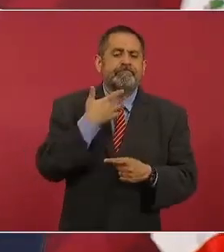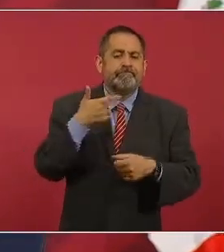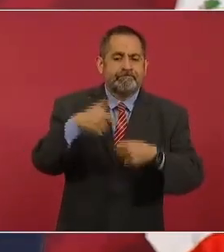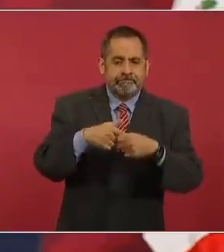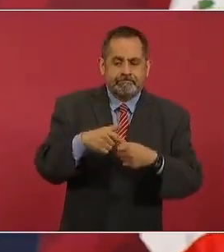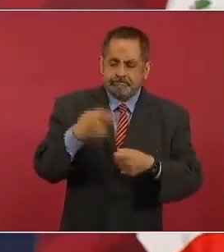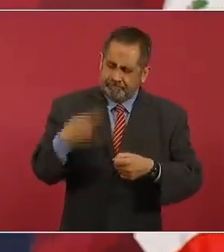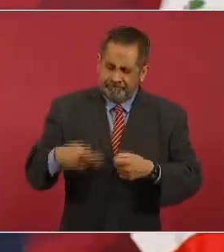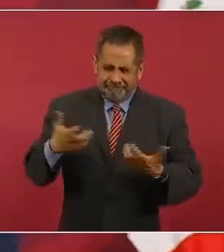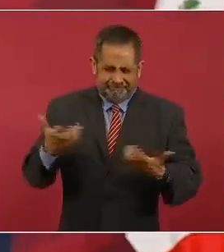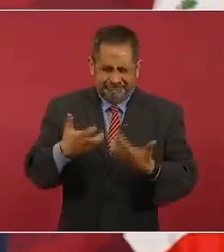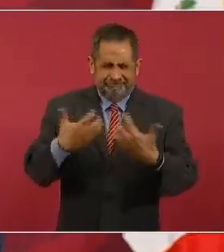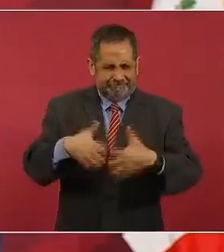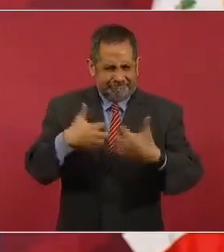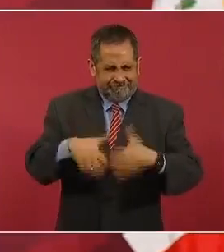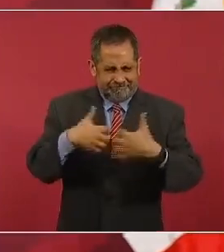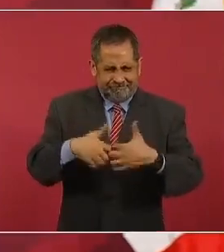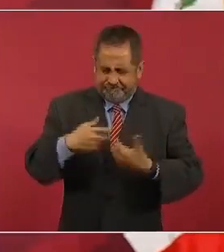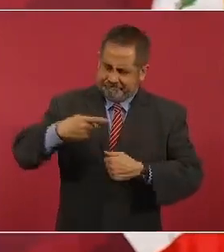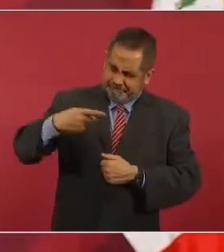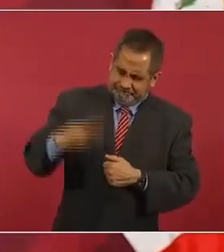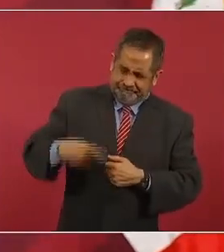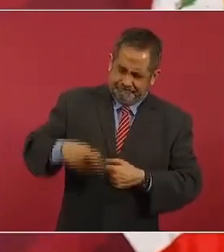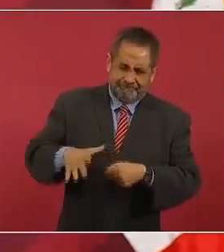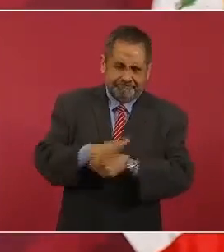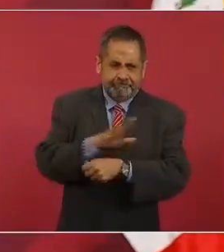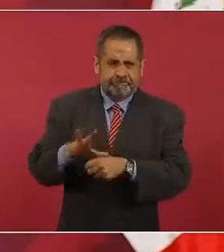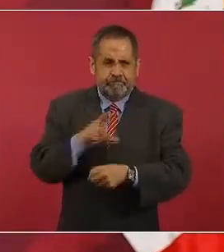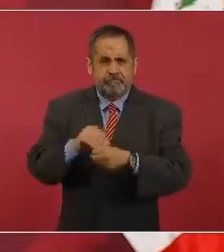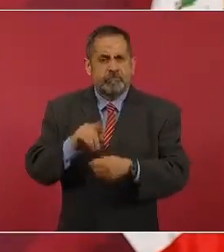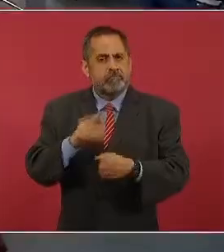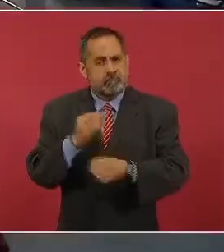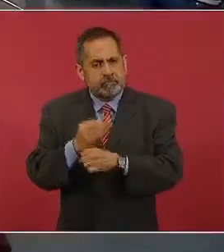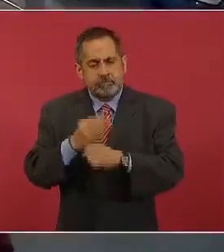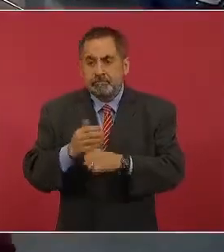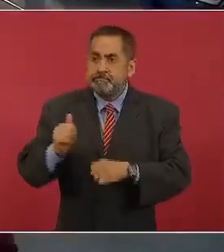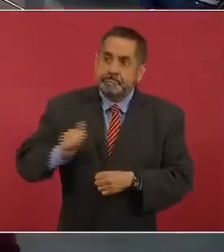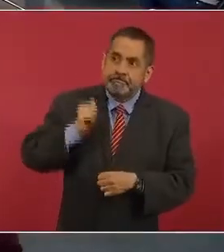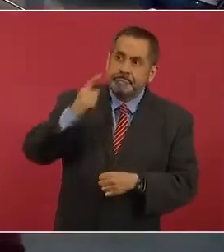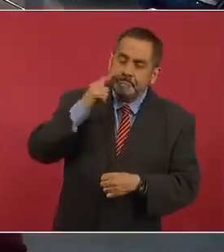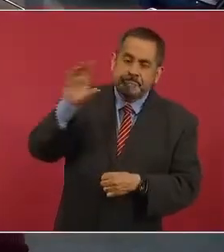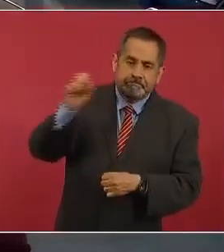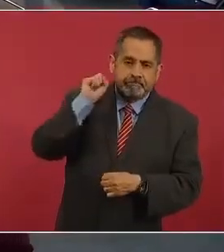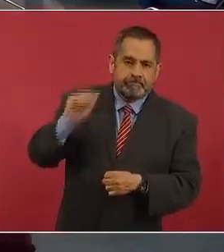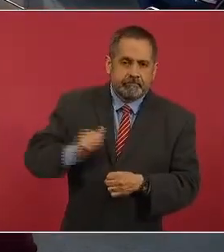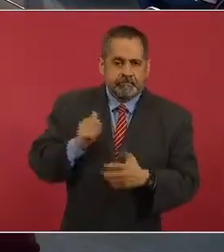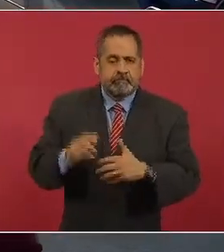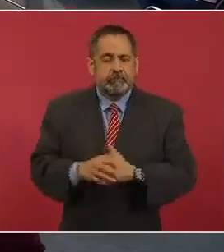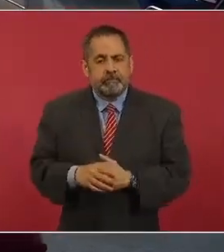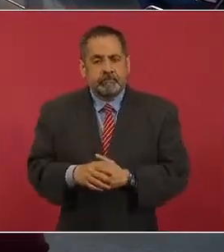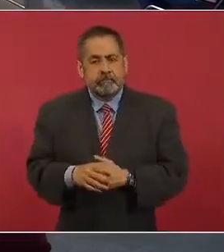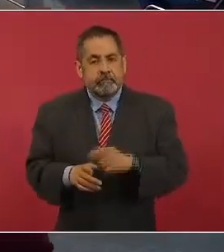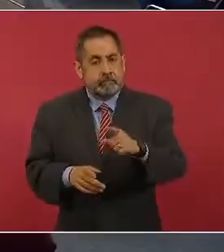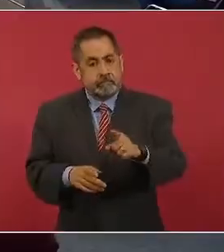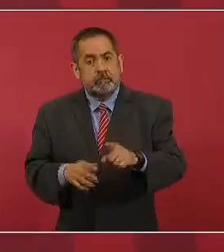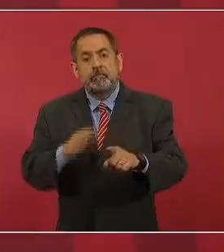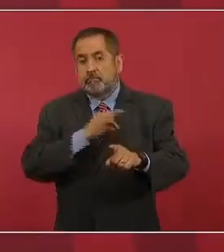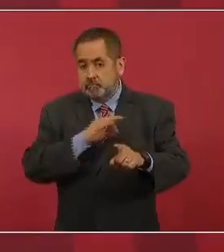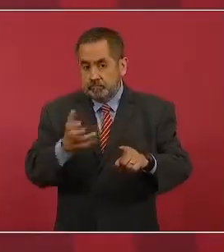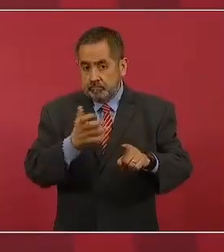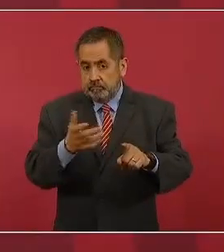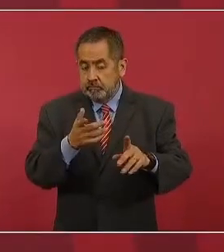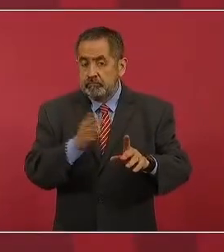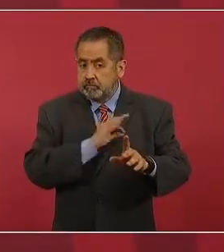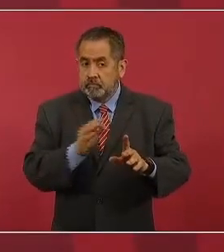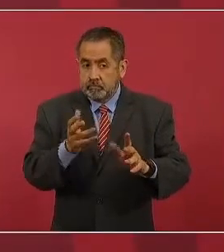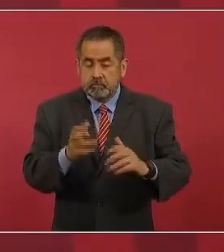pero sí estamos aprovechando, vamos a decir, esta circunstancia especial. Eso lo podemos hacer